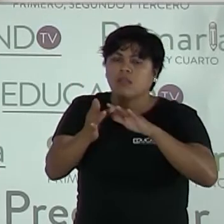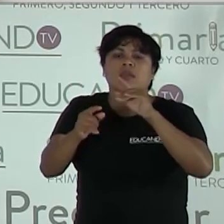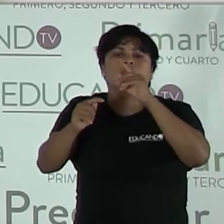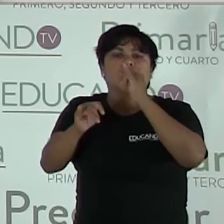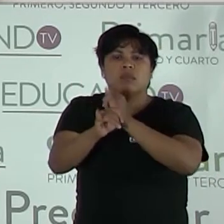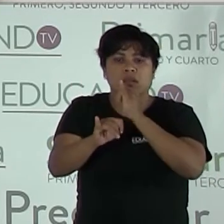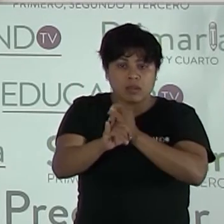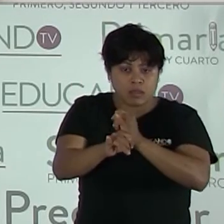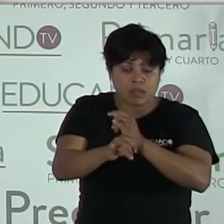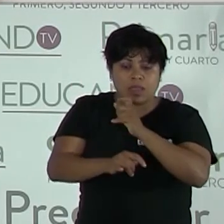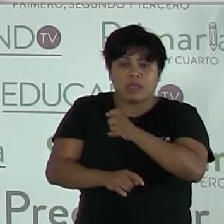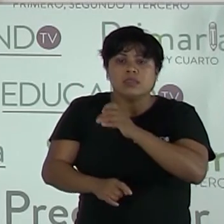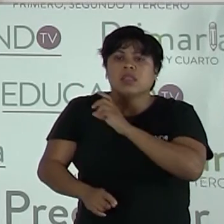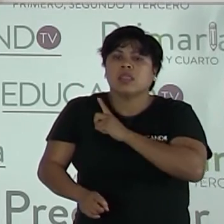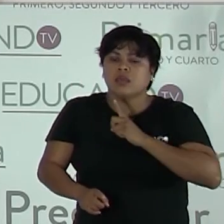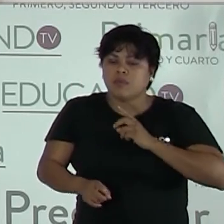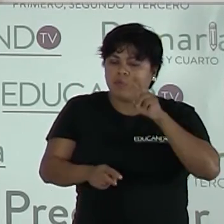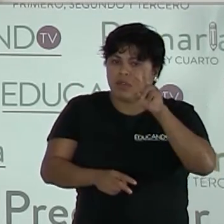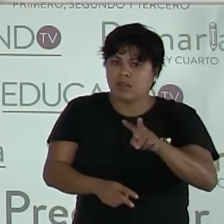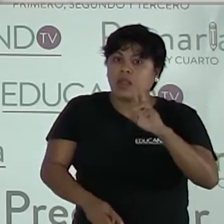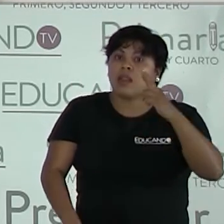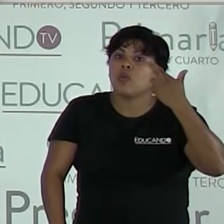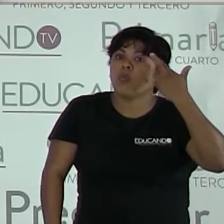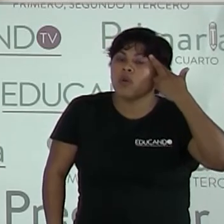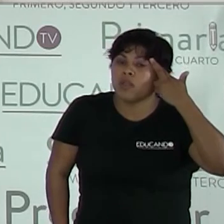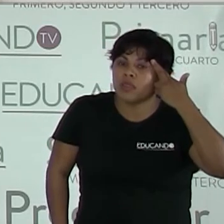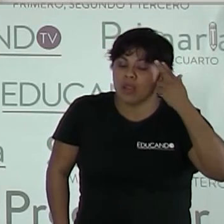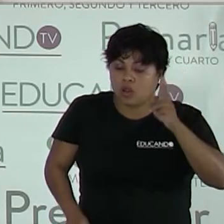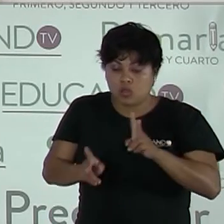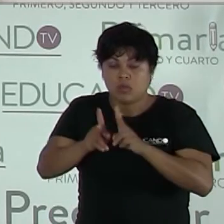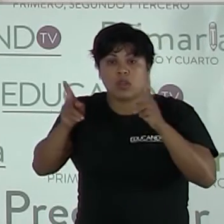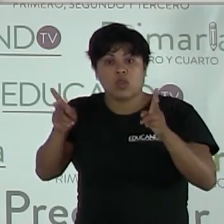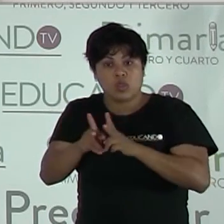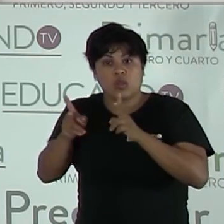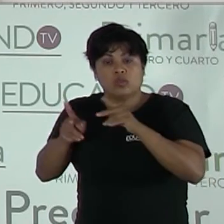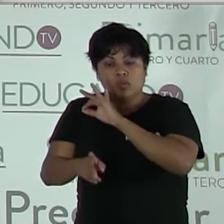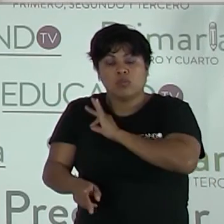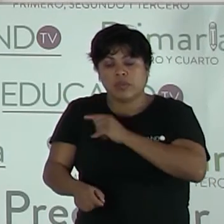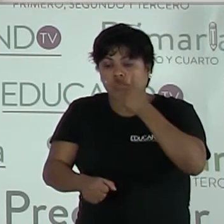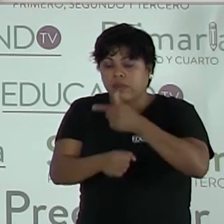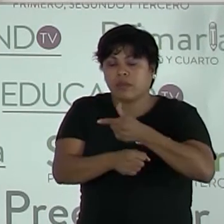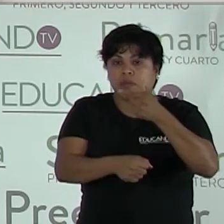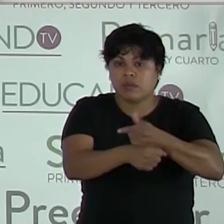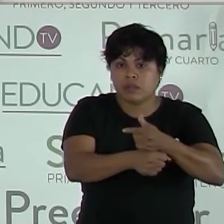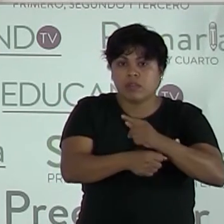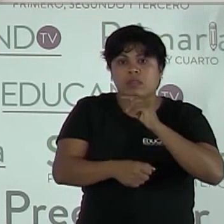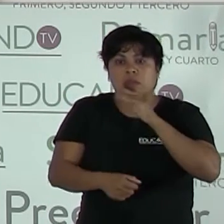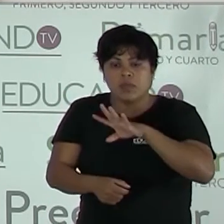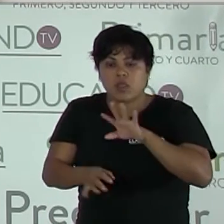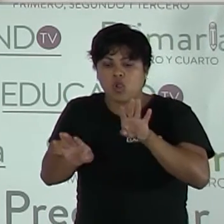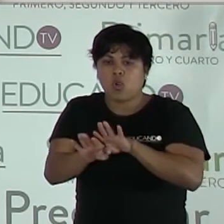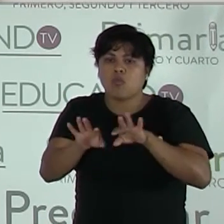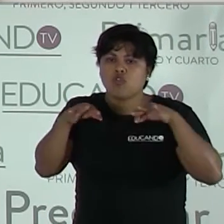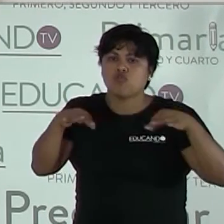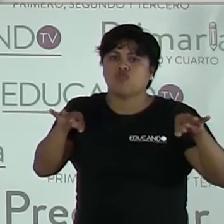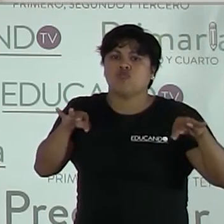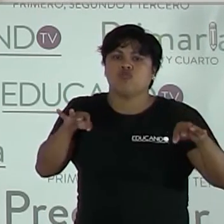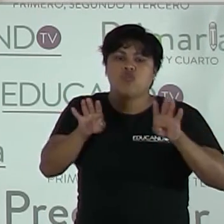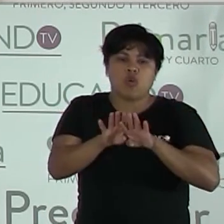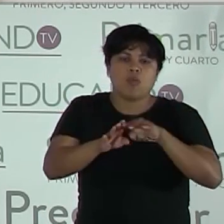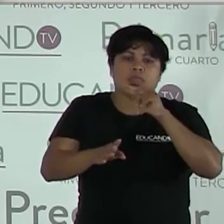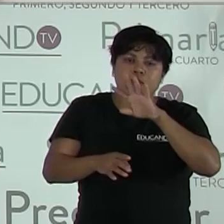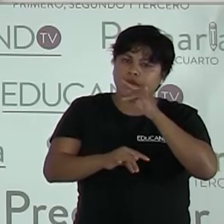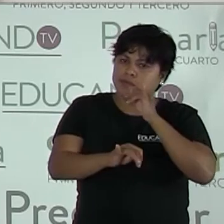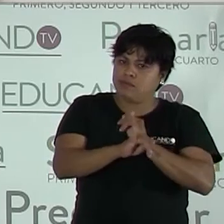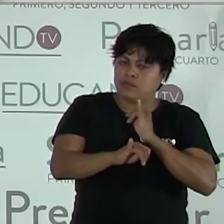en internet sea con bases. Recuerda, los periódicos los vas a poder encontrar tanto físicos